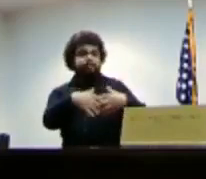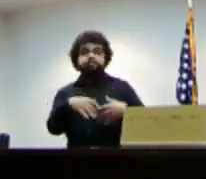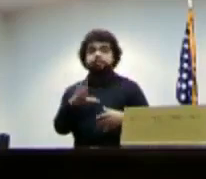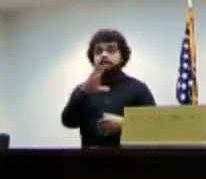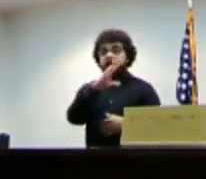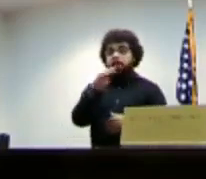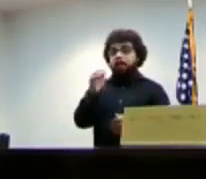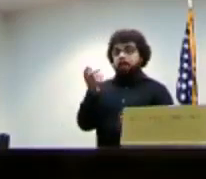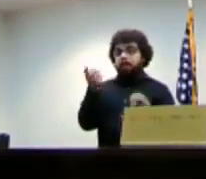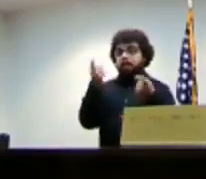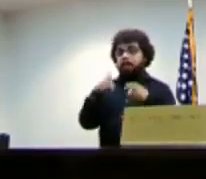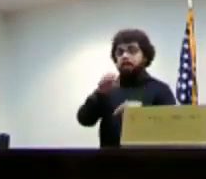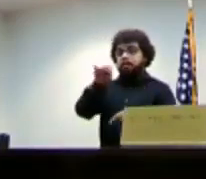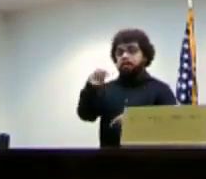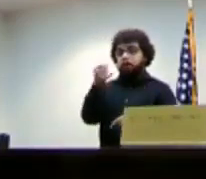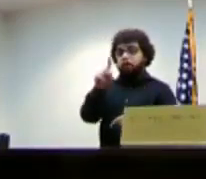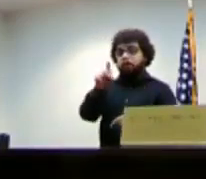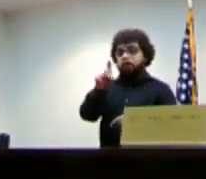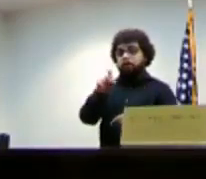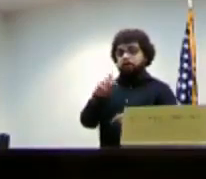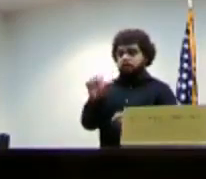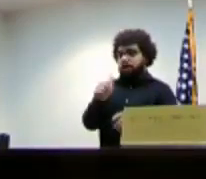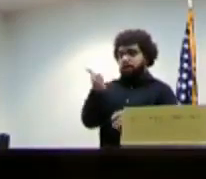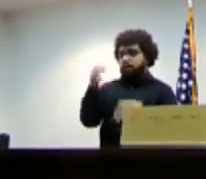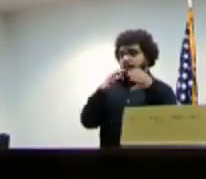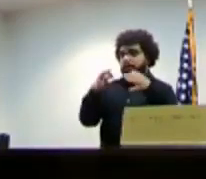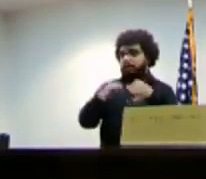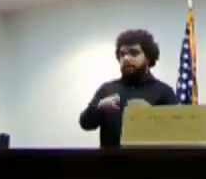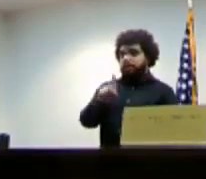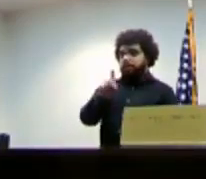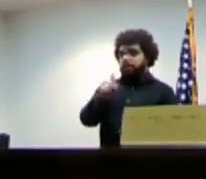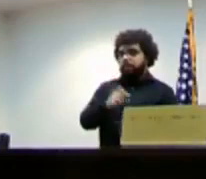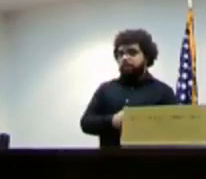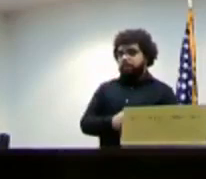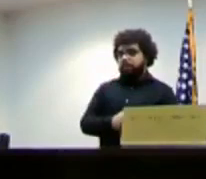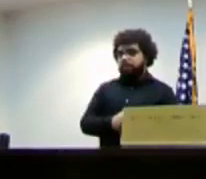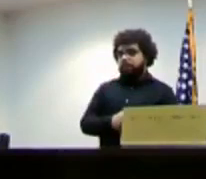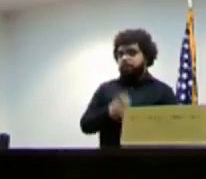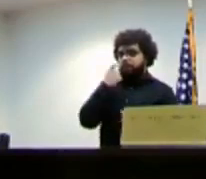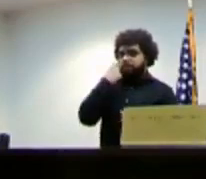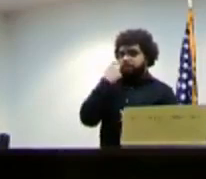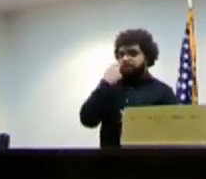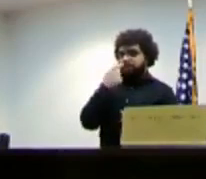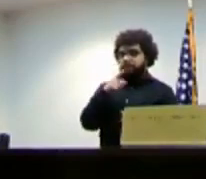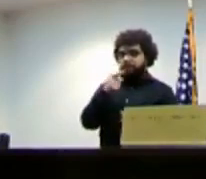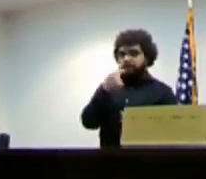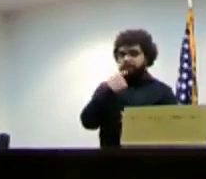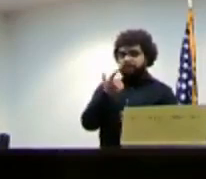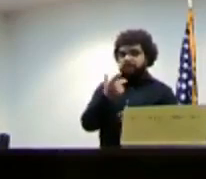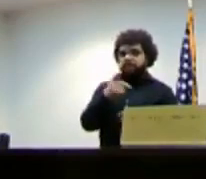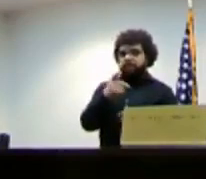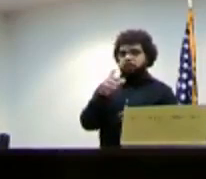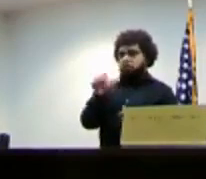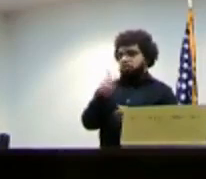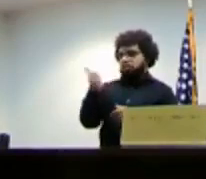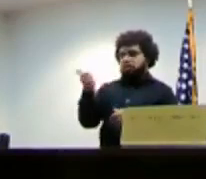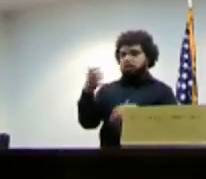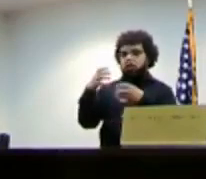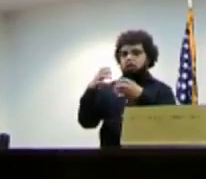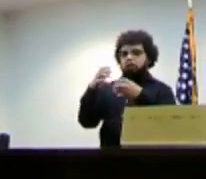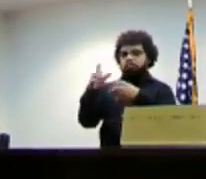de San Juan? La otra que me estaba explicando, que me dio, estaba empezando a explicarme de otra avería en otra